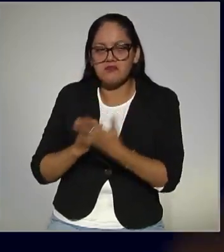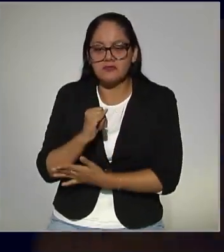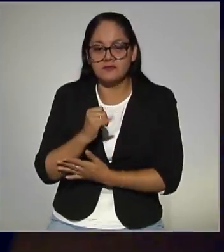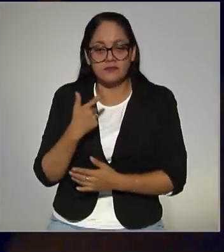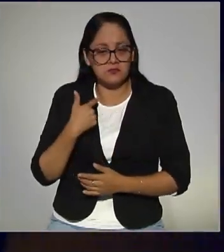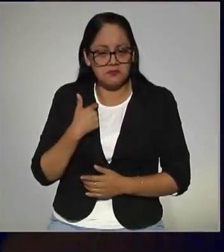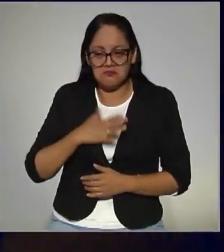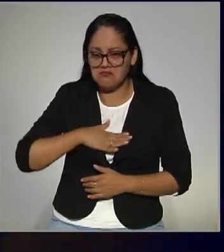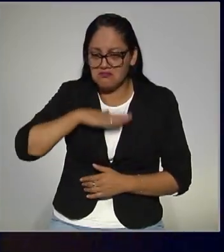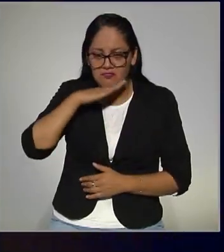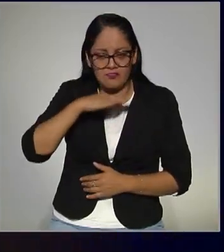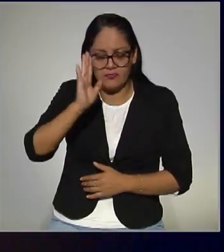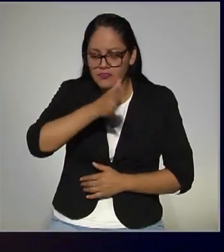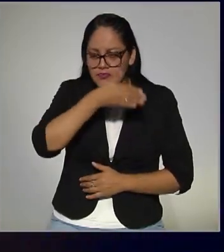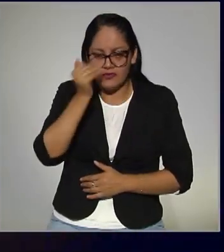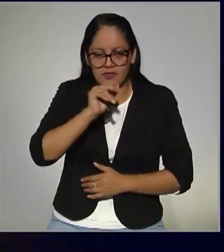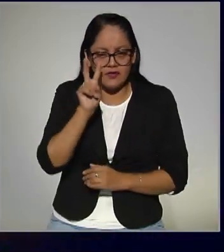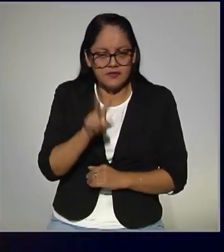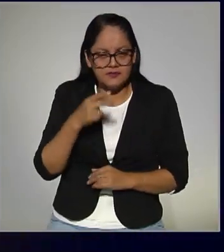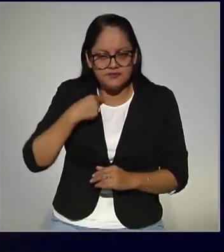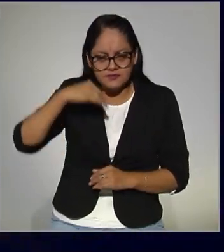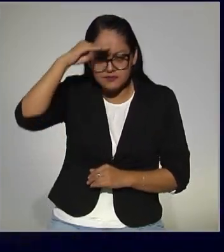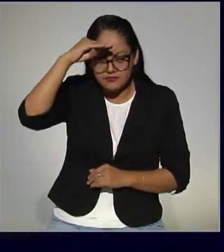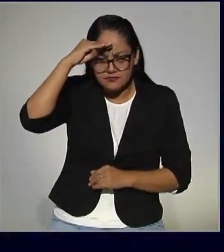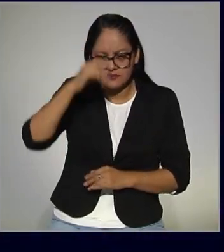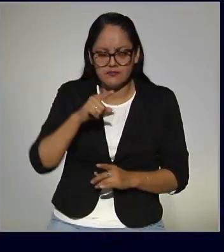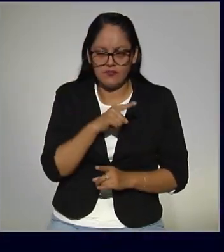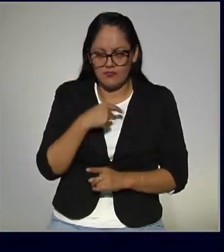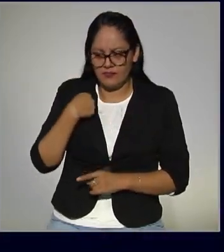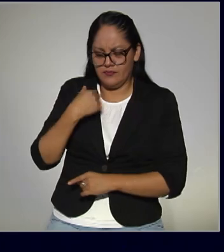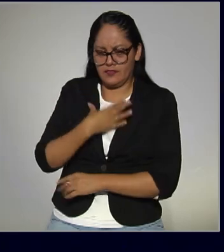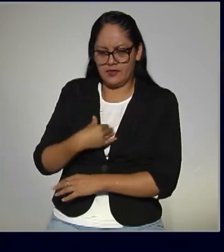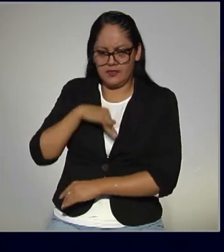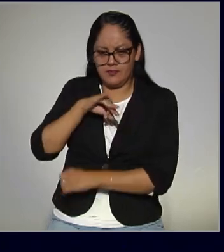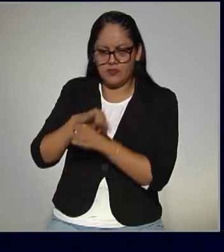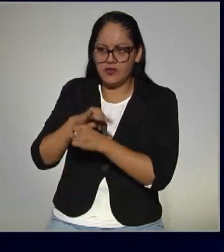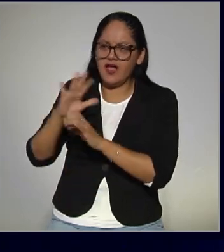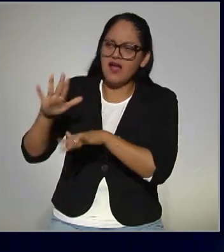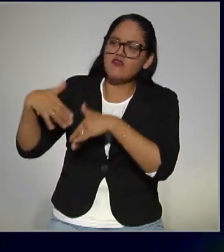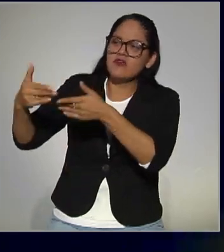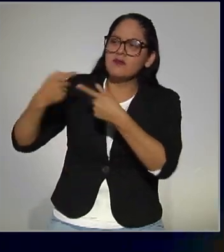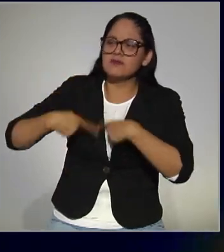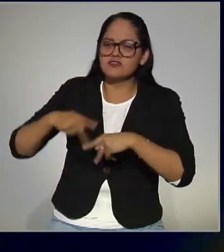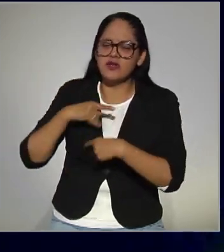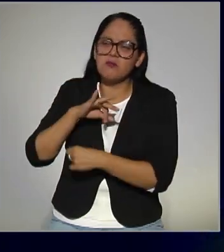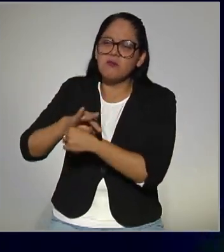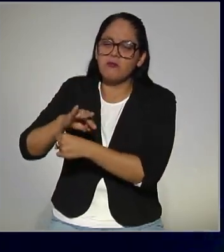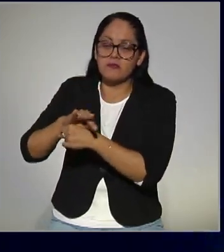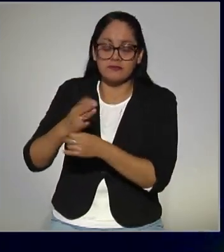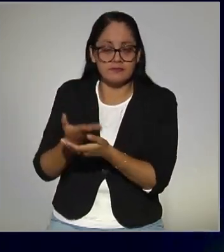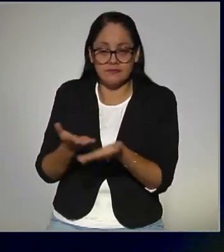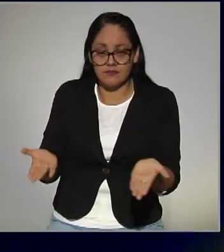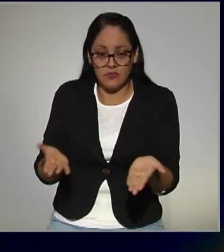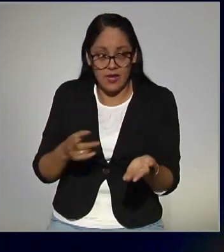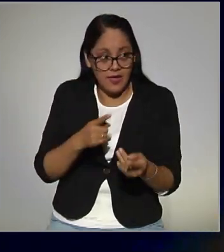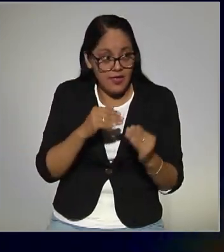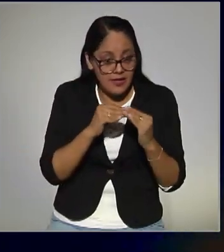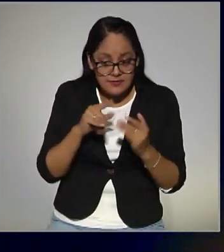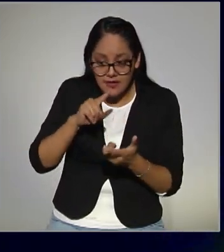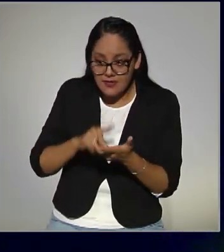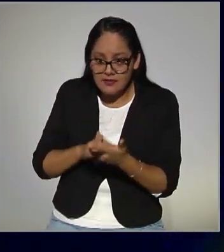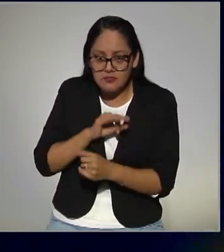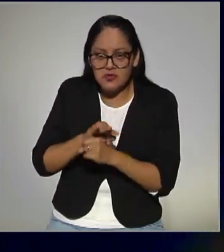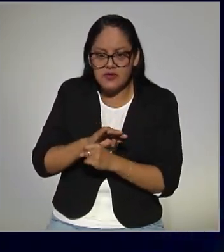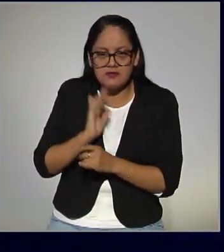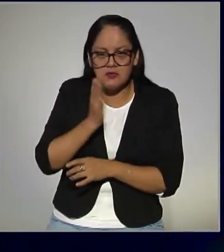me di cuenta, realmente pensaba que la tenía que proteger de las que estaban afuera, no de los que estaban adentro.